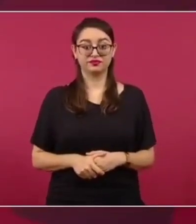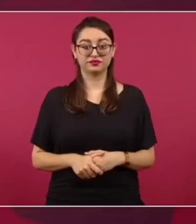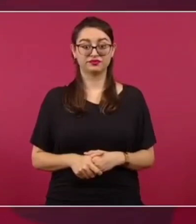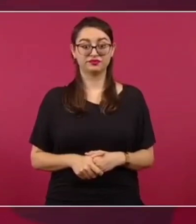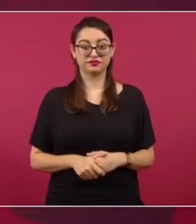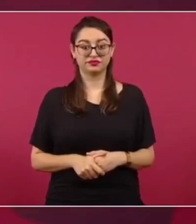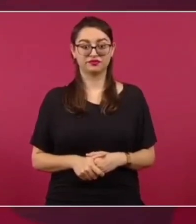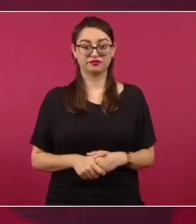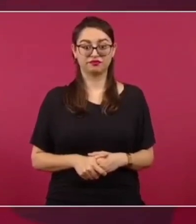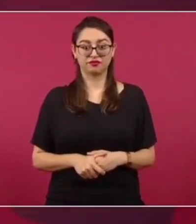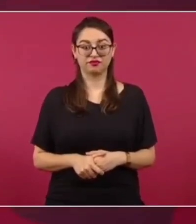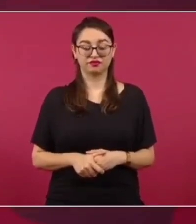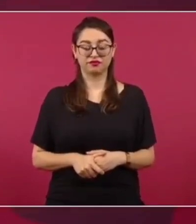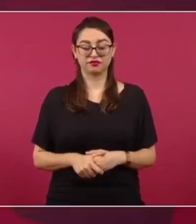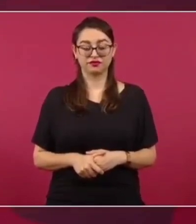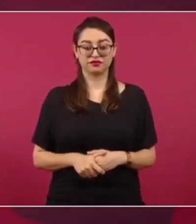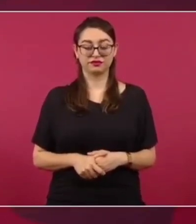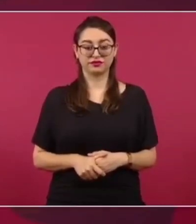Entonces,